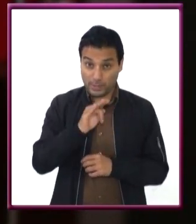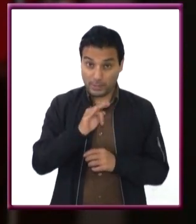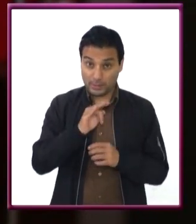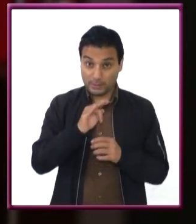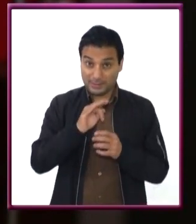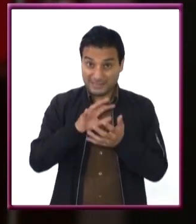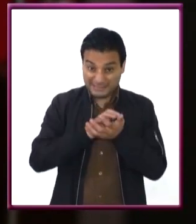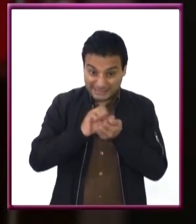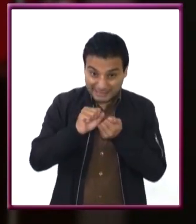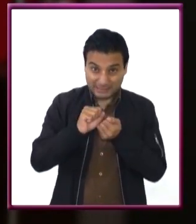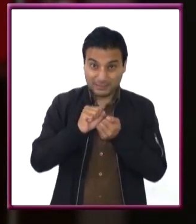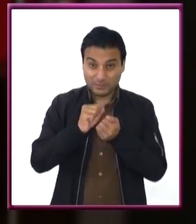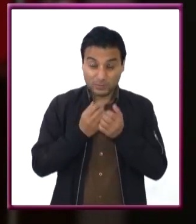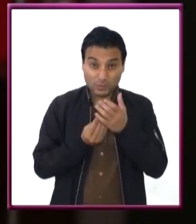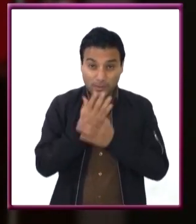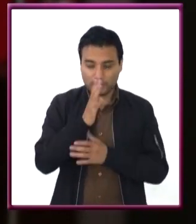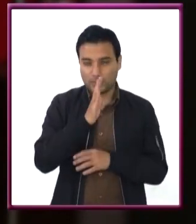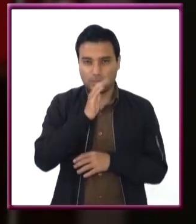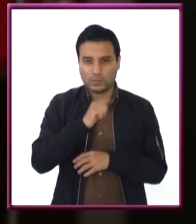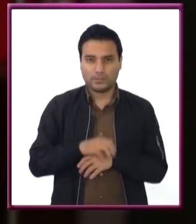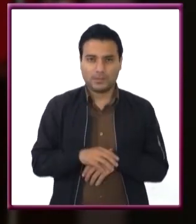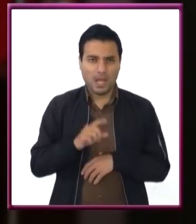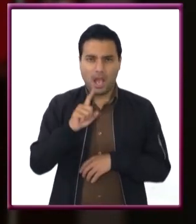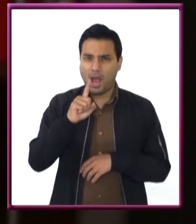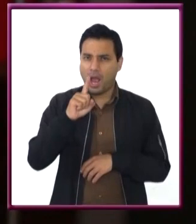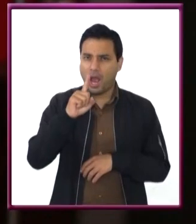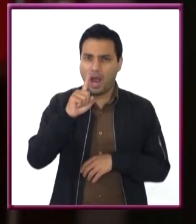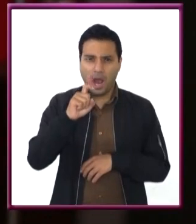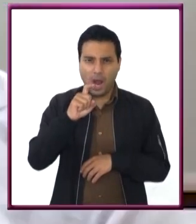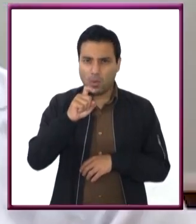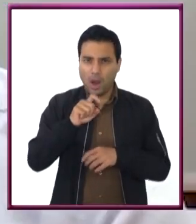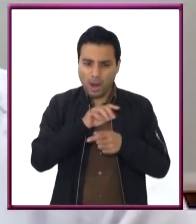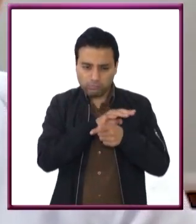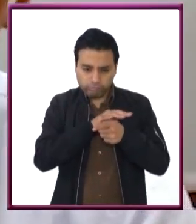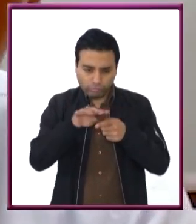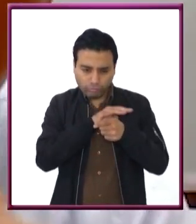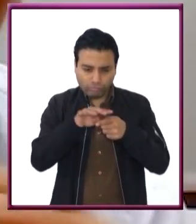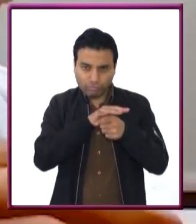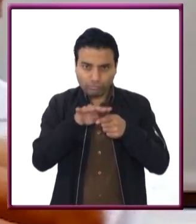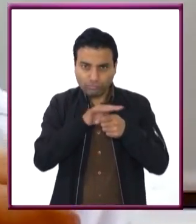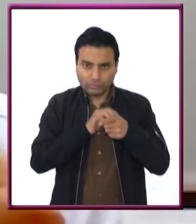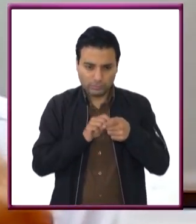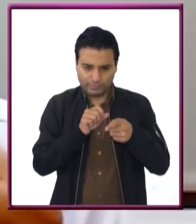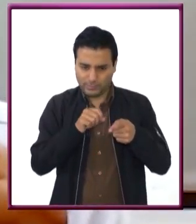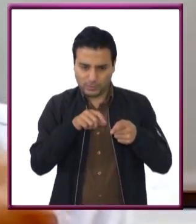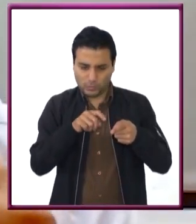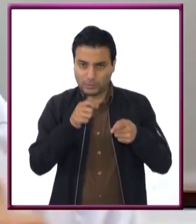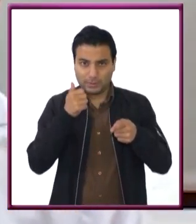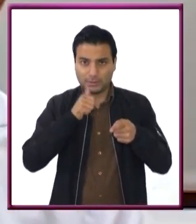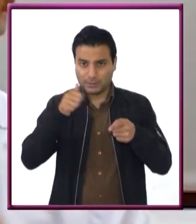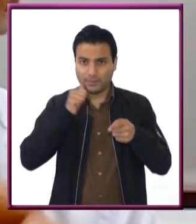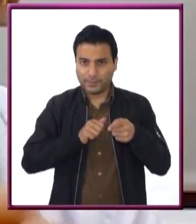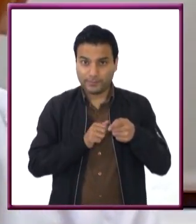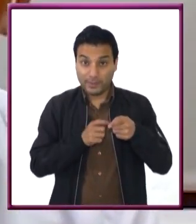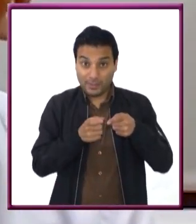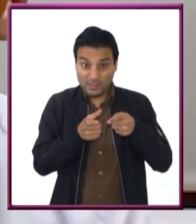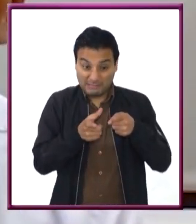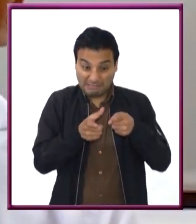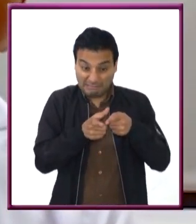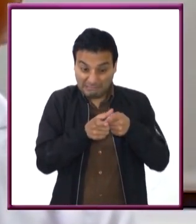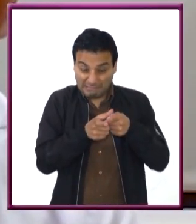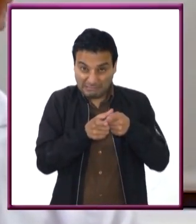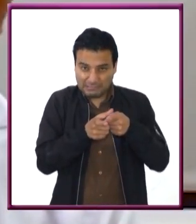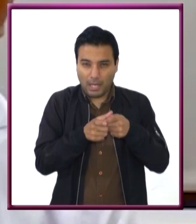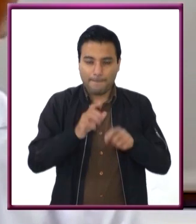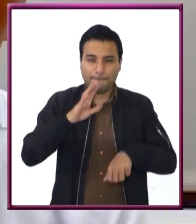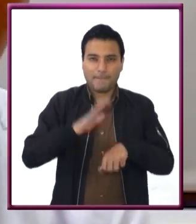se transforma. Entonces, el mismo flujo de agua que entra en la manguera es el mismo flujo de agua que sale, solo que a mayor